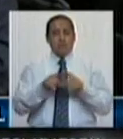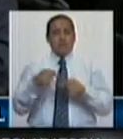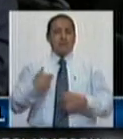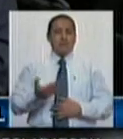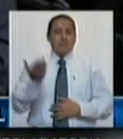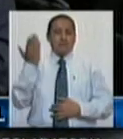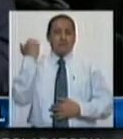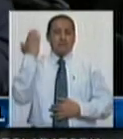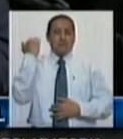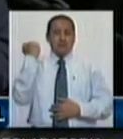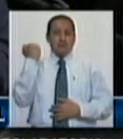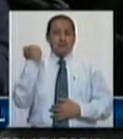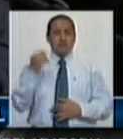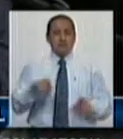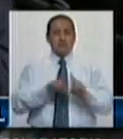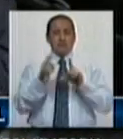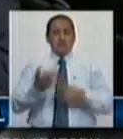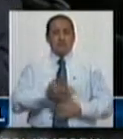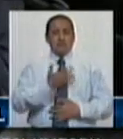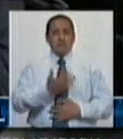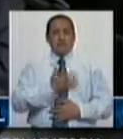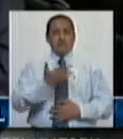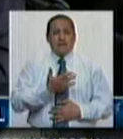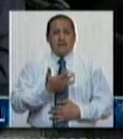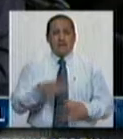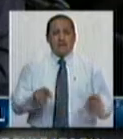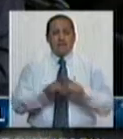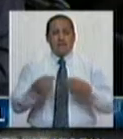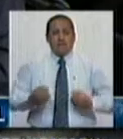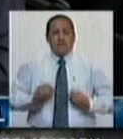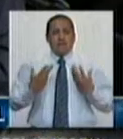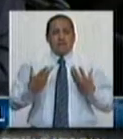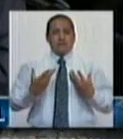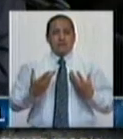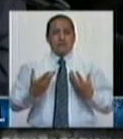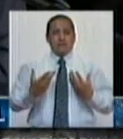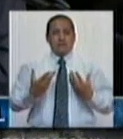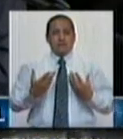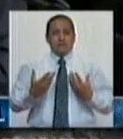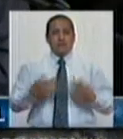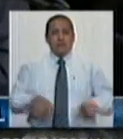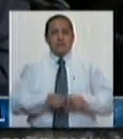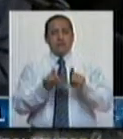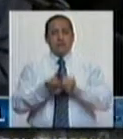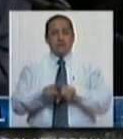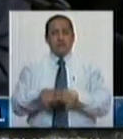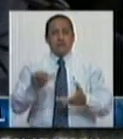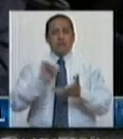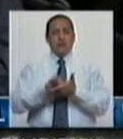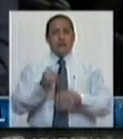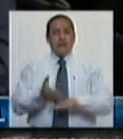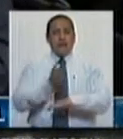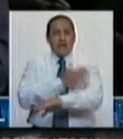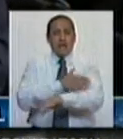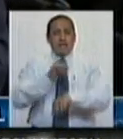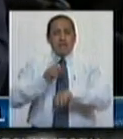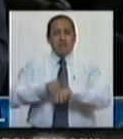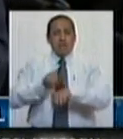pasado nos hace vibrar, nos hace emocionar, y lo que en su